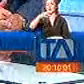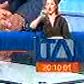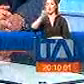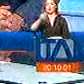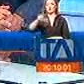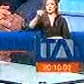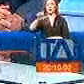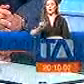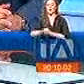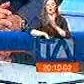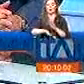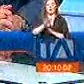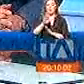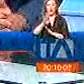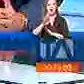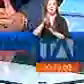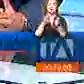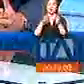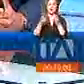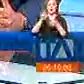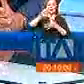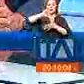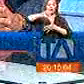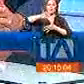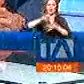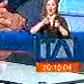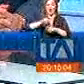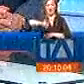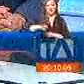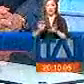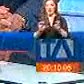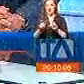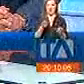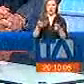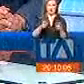mayor porcentaje de medios en Centroamérica. El informe del portal La Fuente señala que además fue